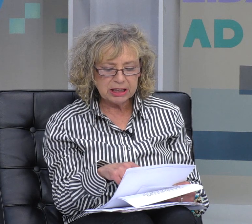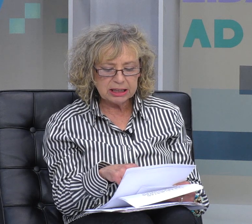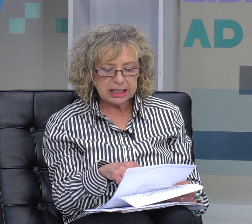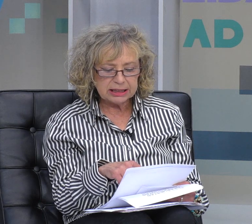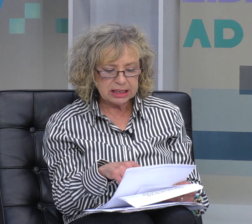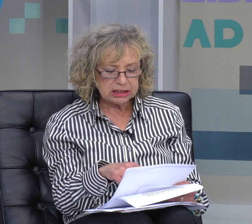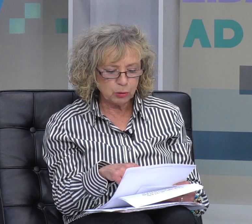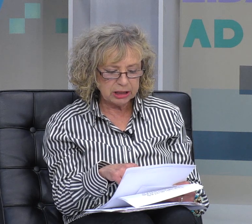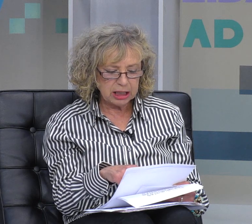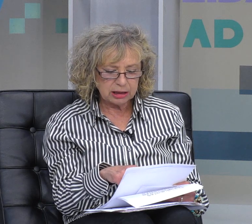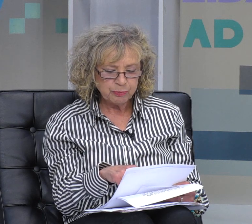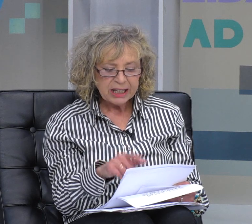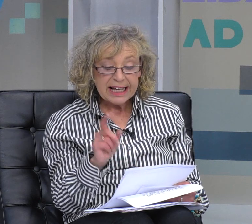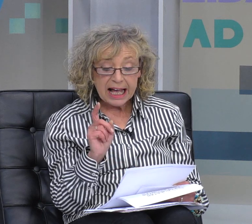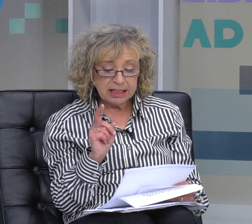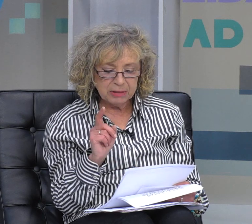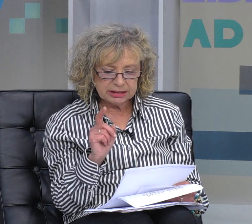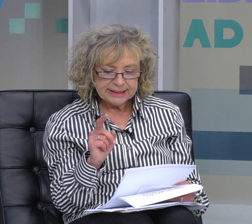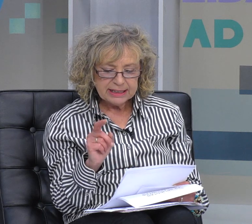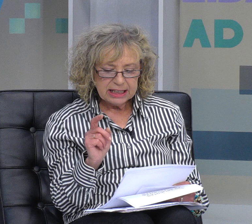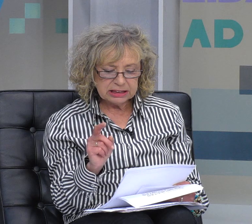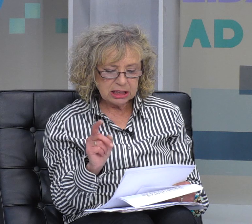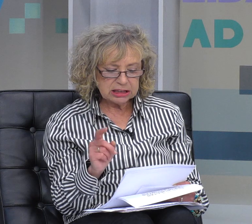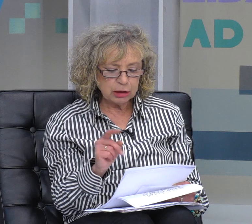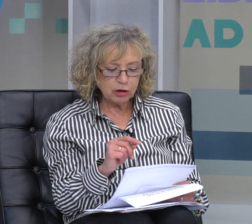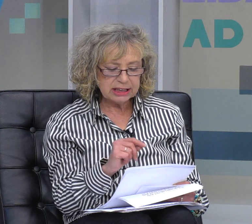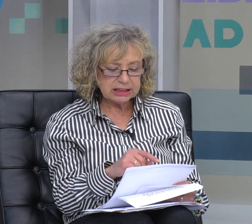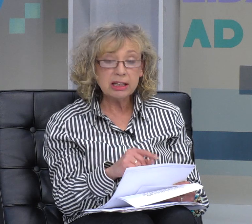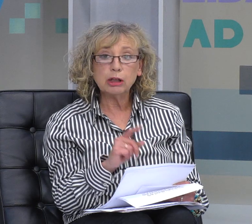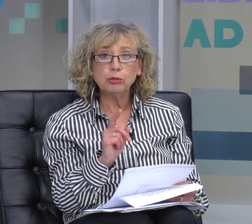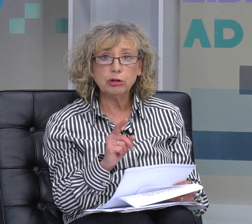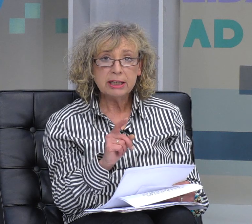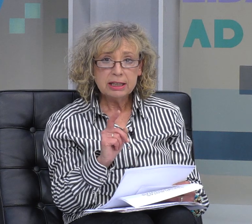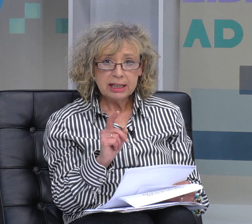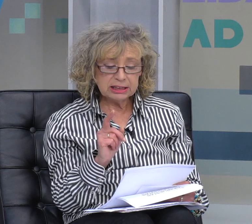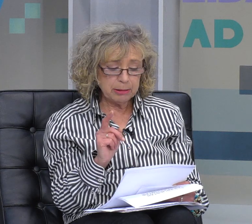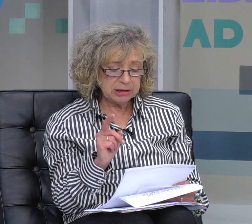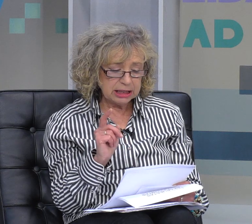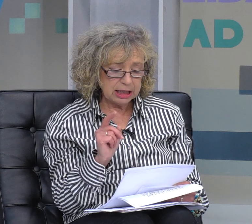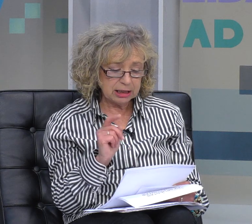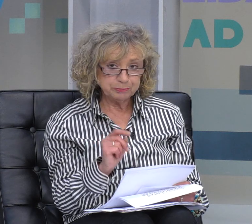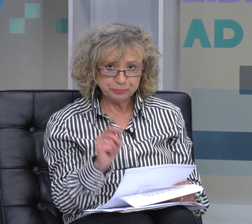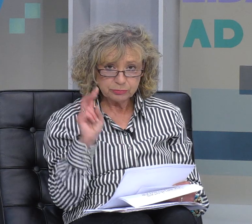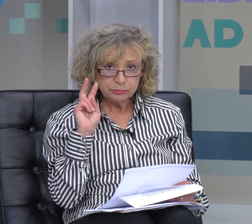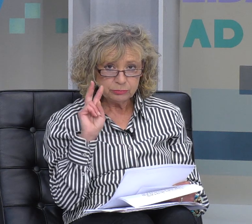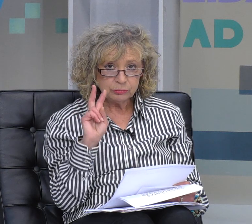las medidas de seguridad. Además, es necesario que la sala de reunión esté